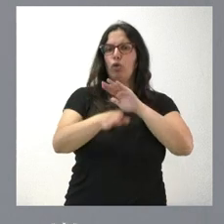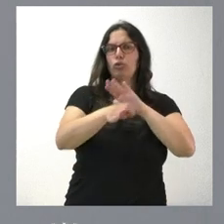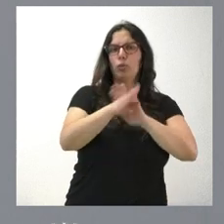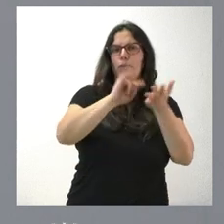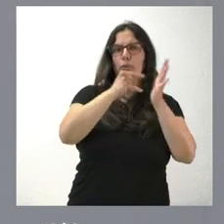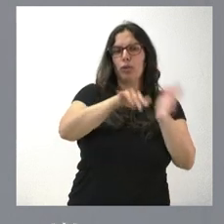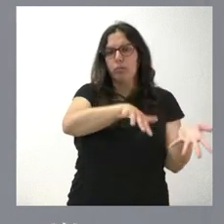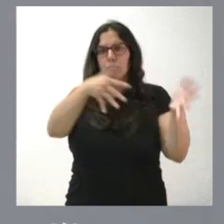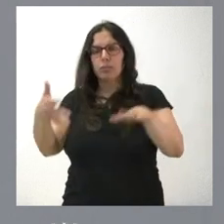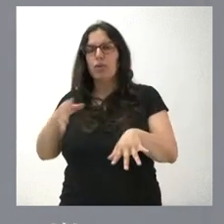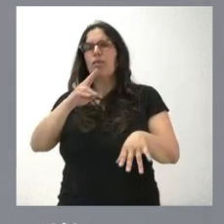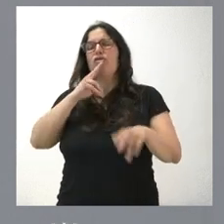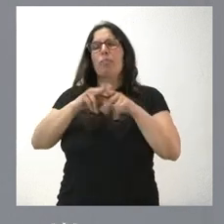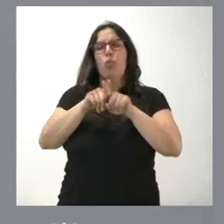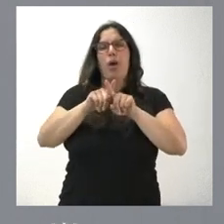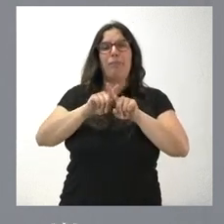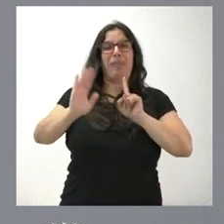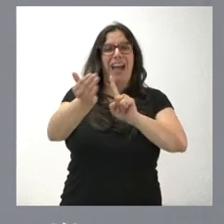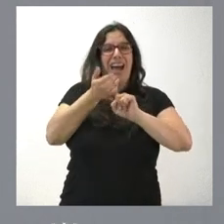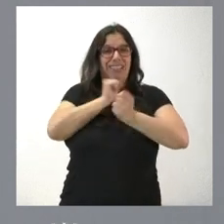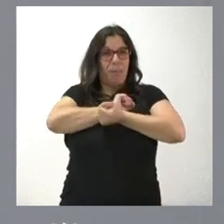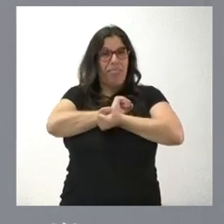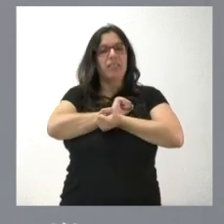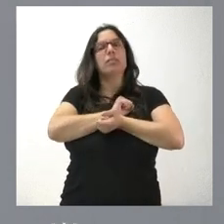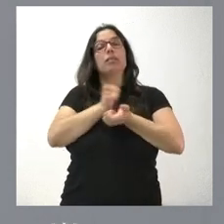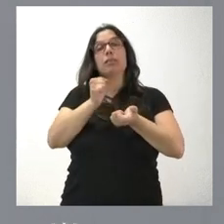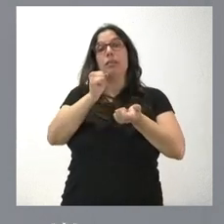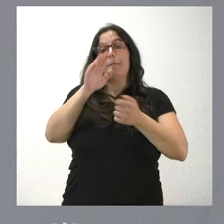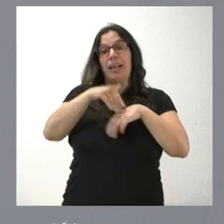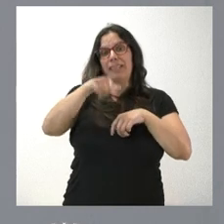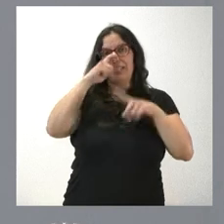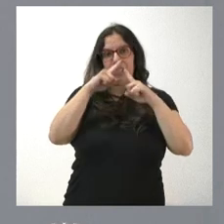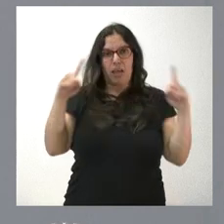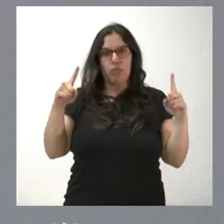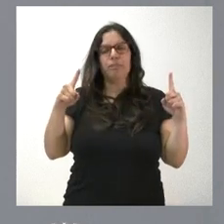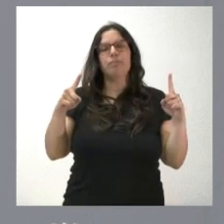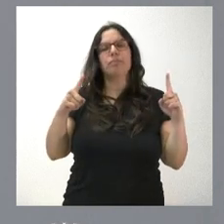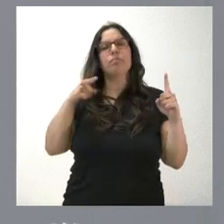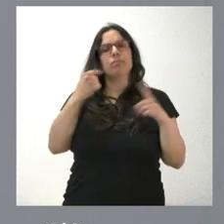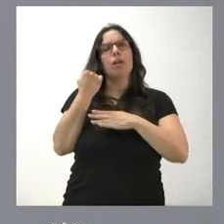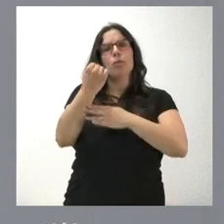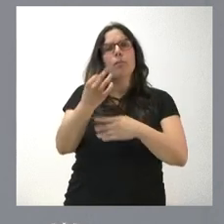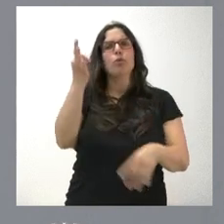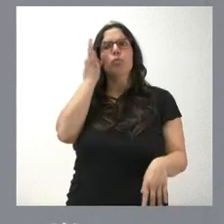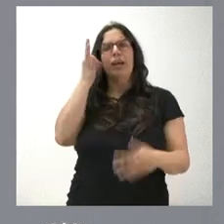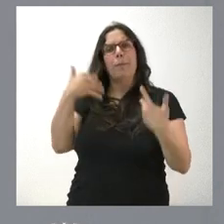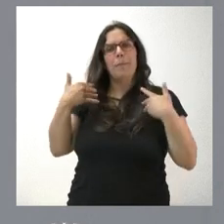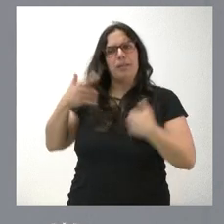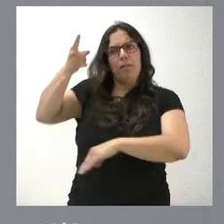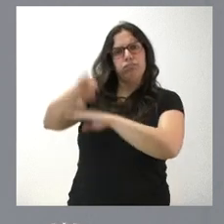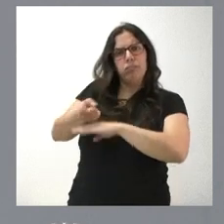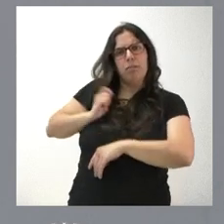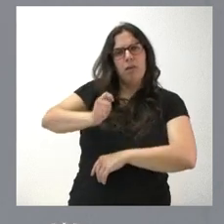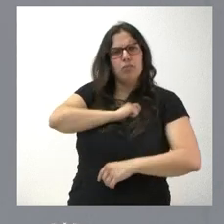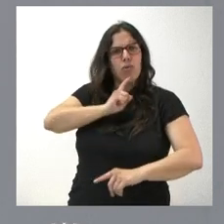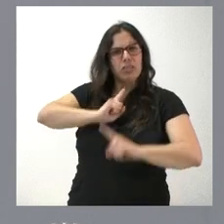proyecto Atrapadas, en este caso durante el año 2024. Con eso estamos apoyando a las mujeres víctimas de explotación